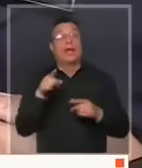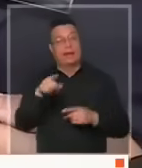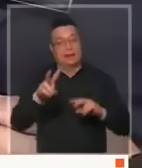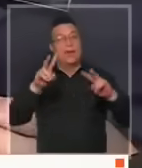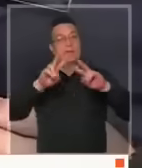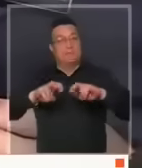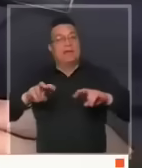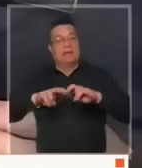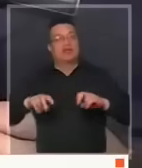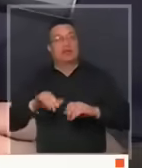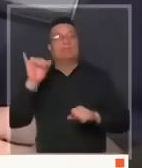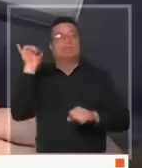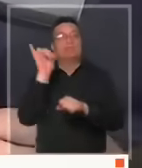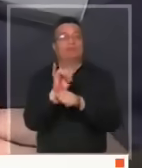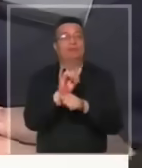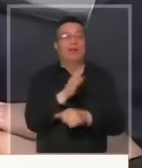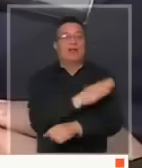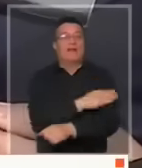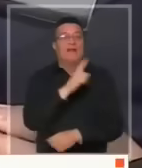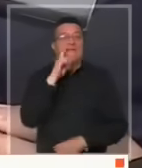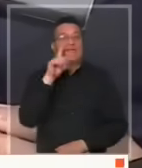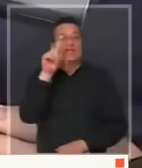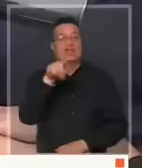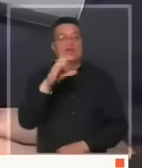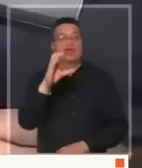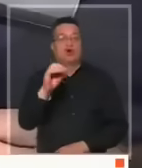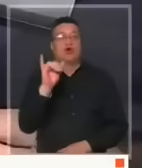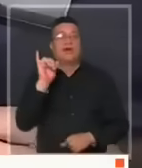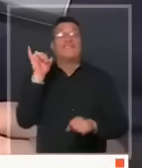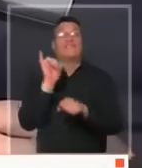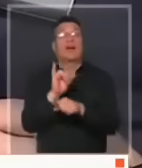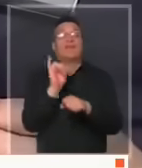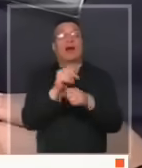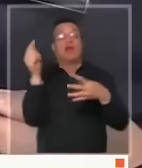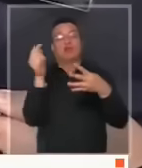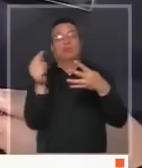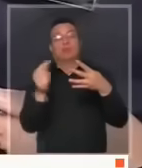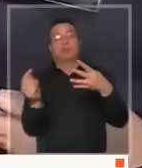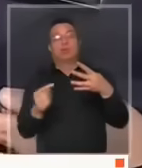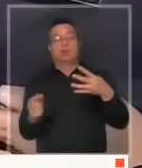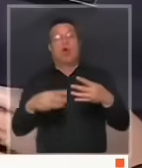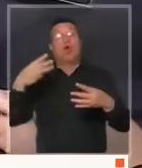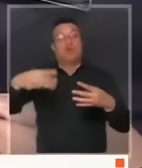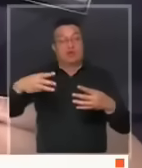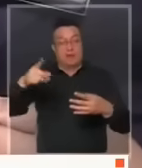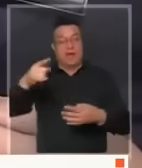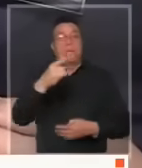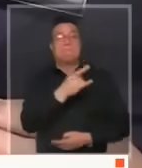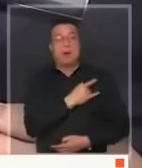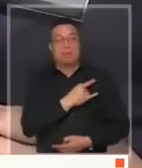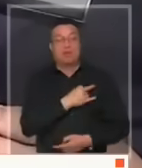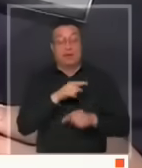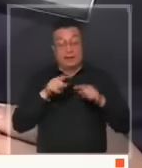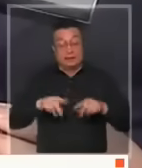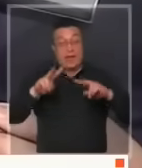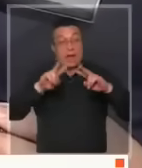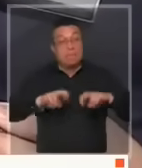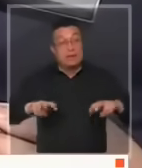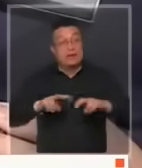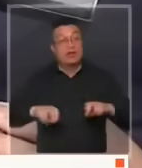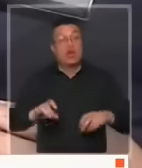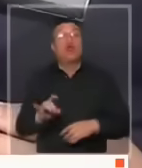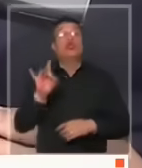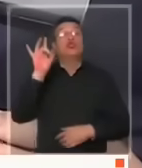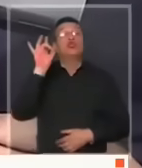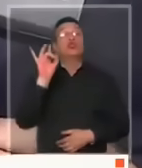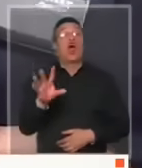que tenemos por fraude al fisco y otros delitos de falsificación en el contexto de la Municipalidad de Maipú, esta es una investigación en la cual